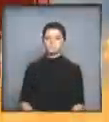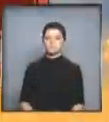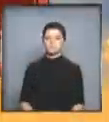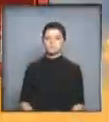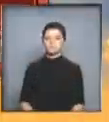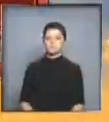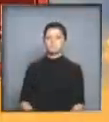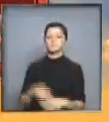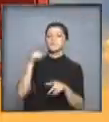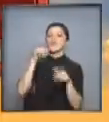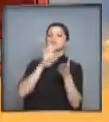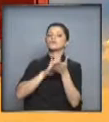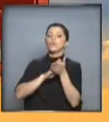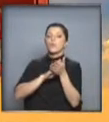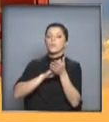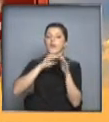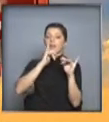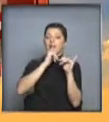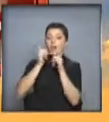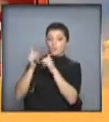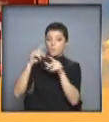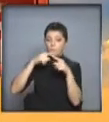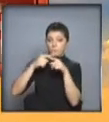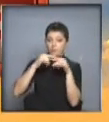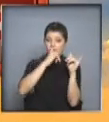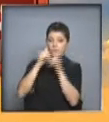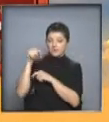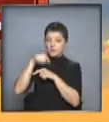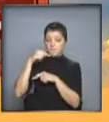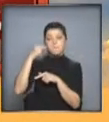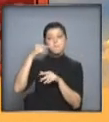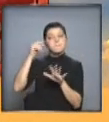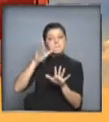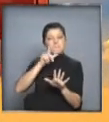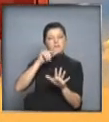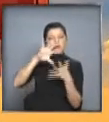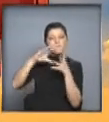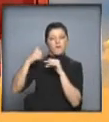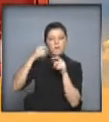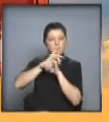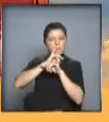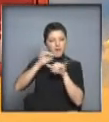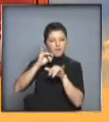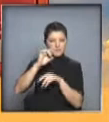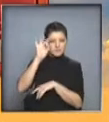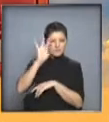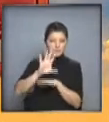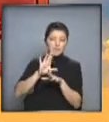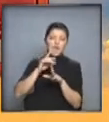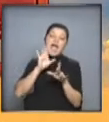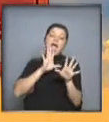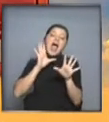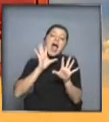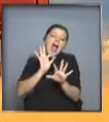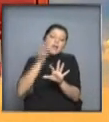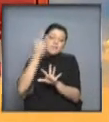Pero la militancia juvenil me parece que tiene bastante de marketing y algo de realidad. Pero bastante